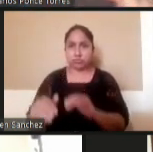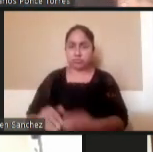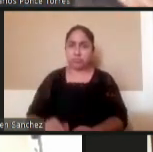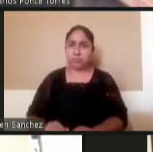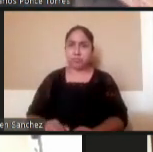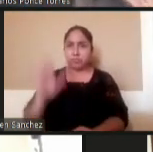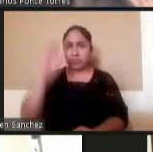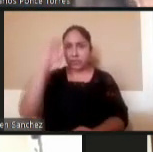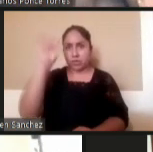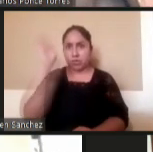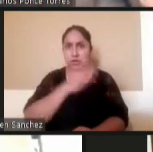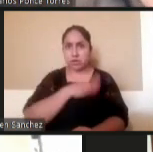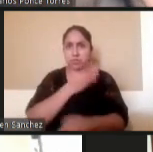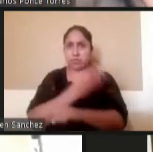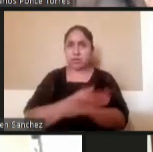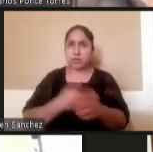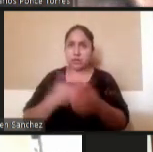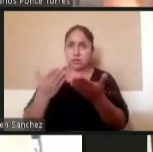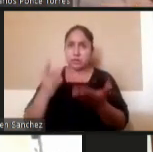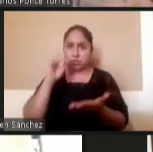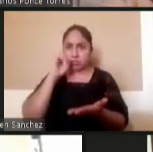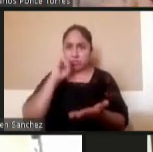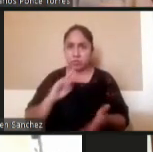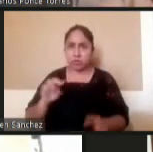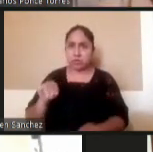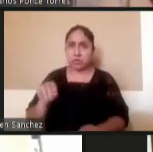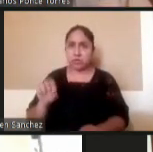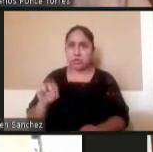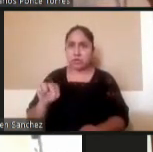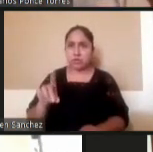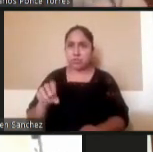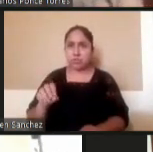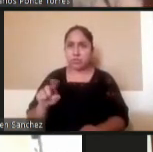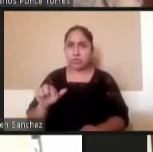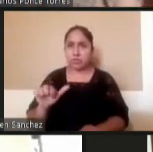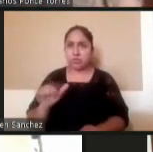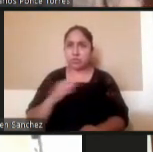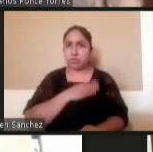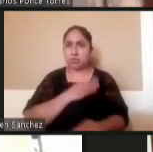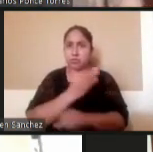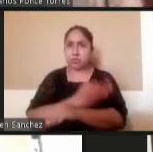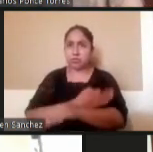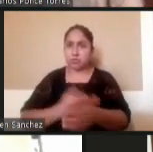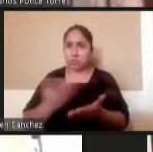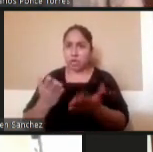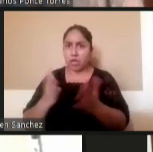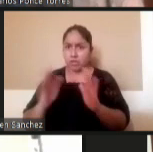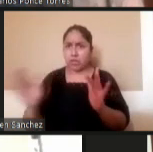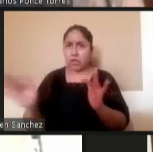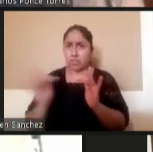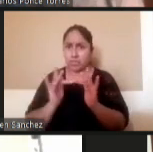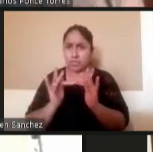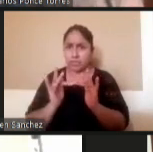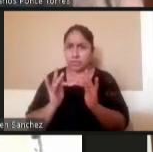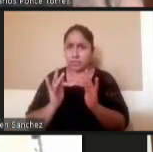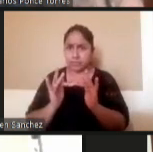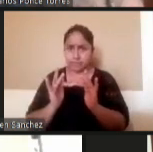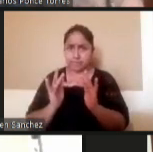Mendoza, muy buenas tardes. Parece que ya logramos la conexión.